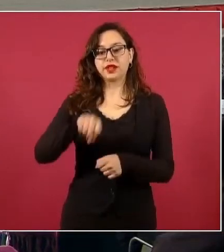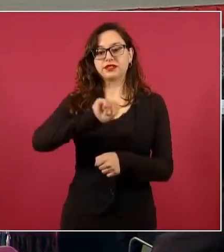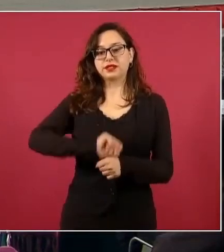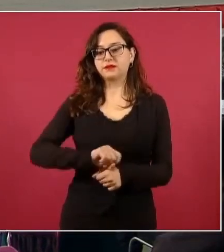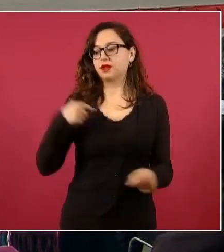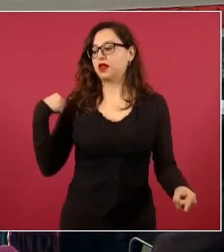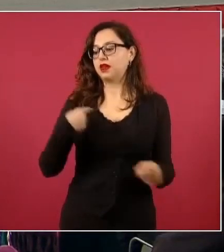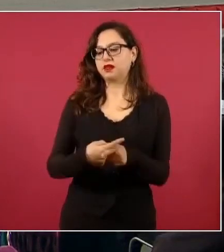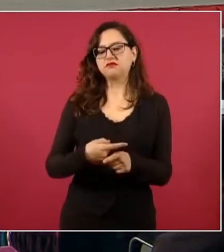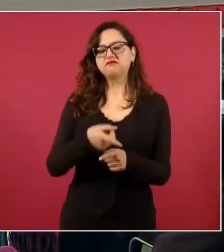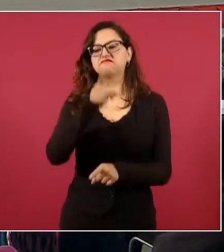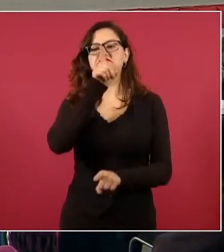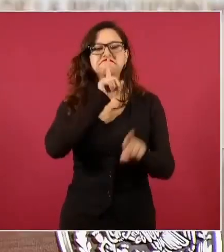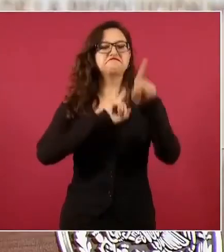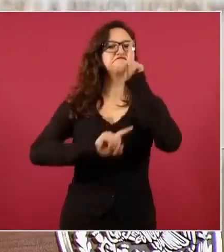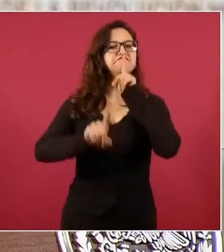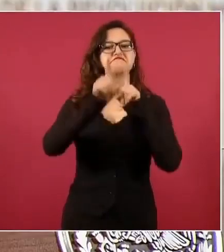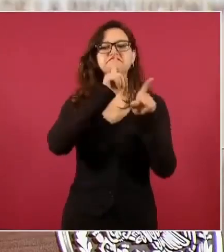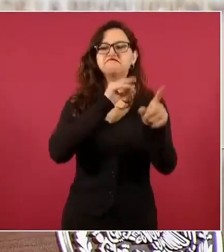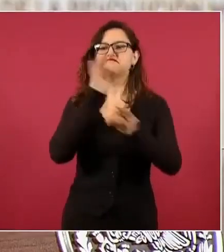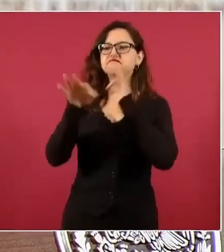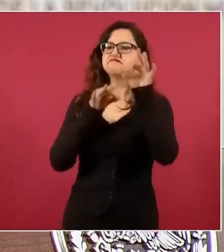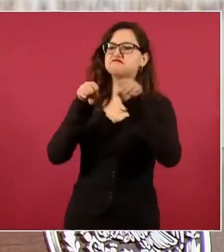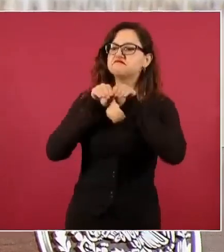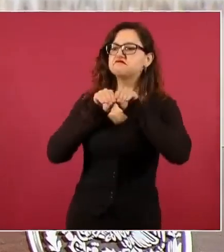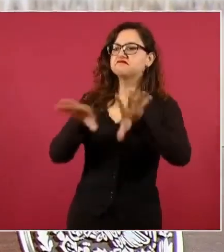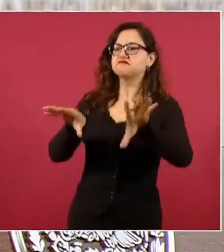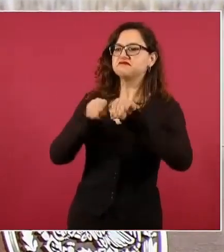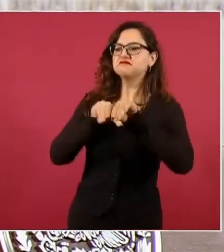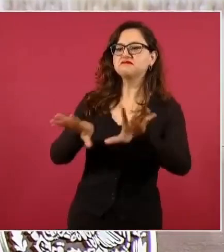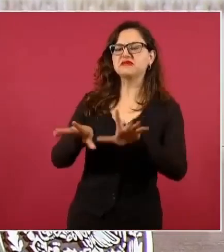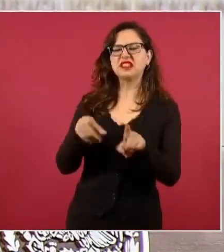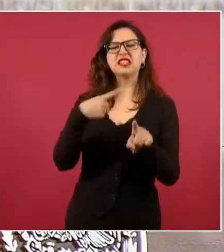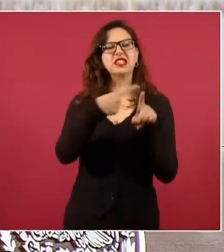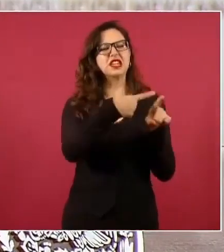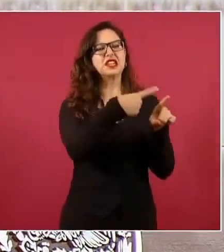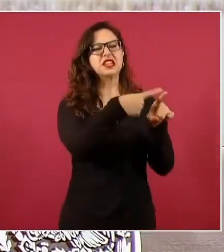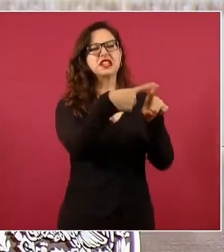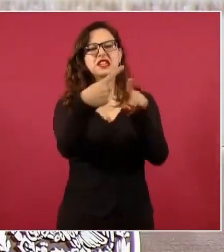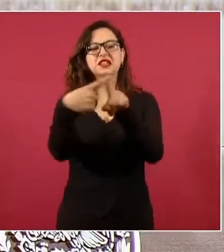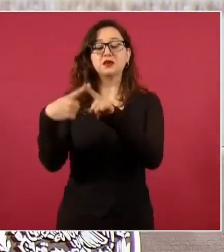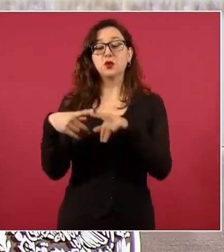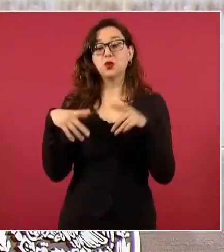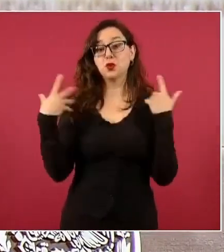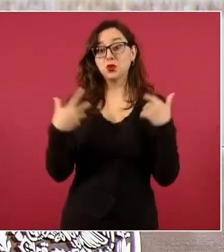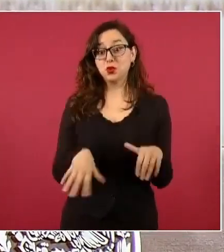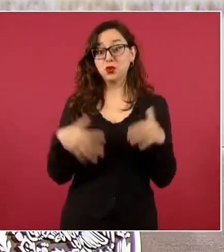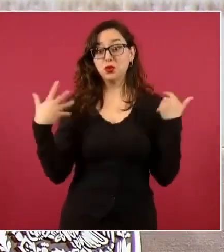la semana. Hay bastante material.